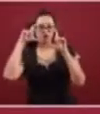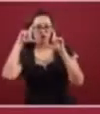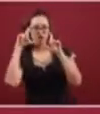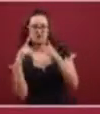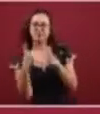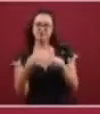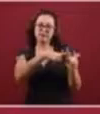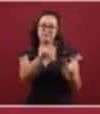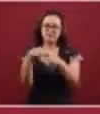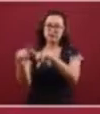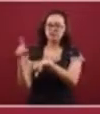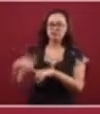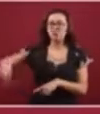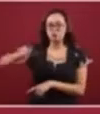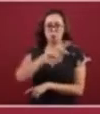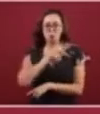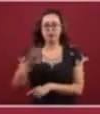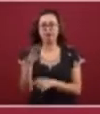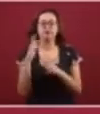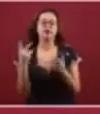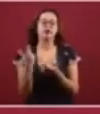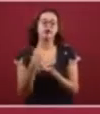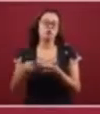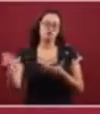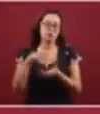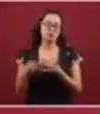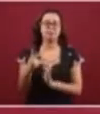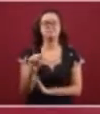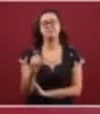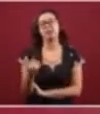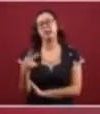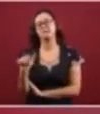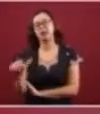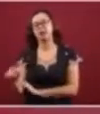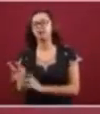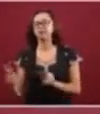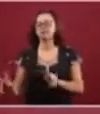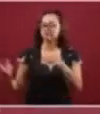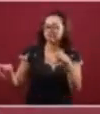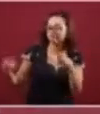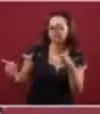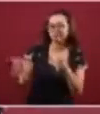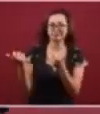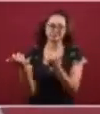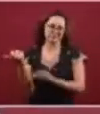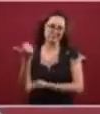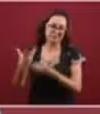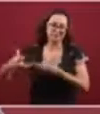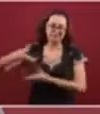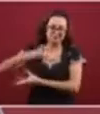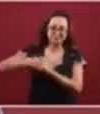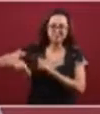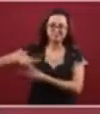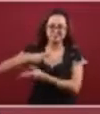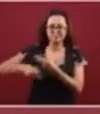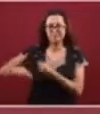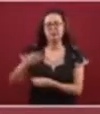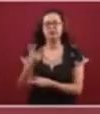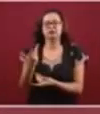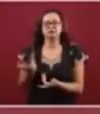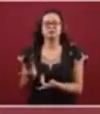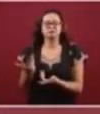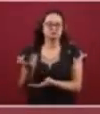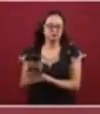través de la página por el método de PayPal, incluso de manera individual y de distintos tamaños las fotografías.